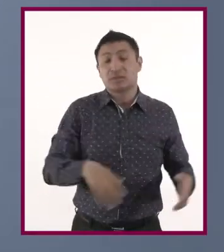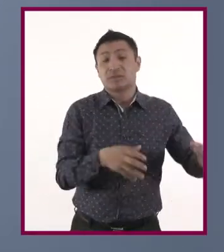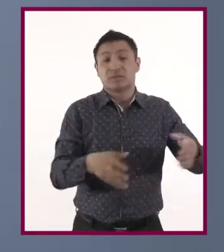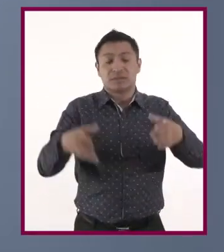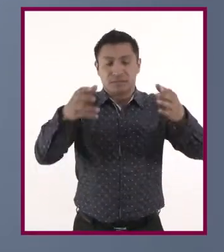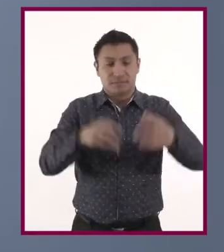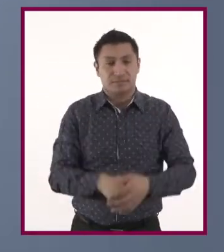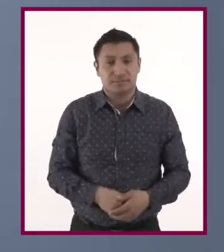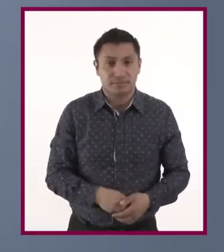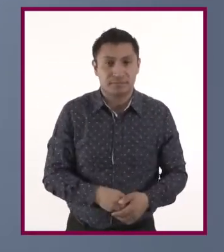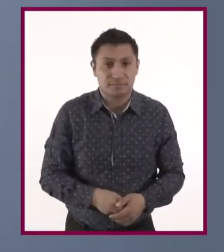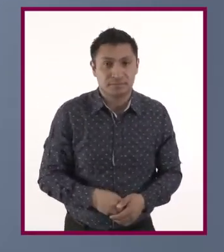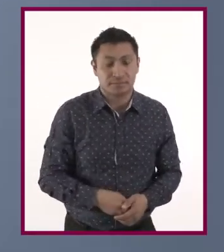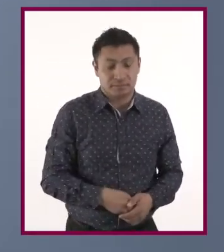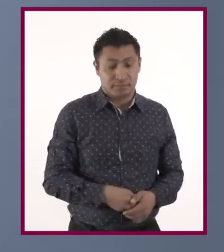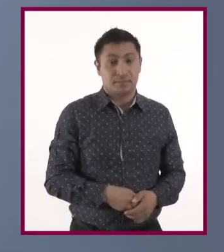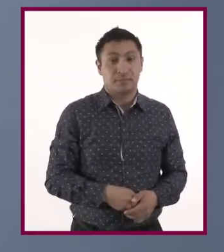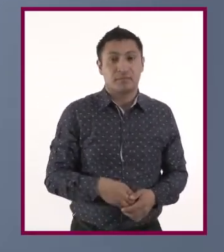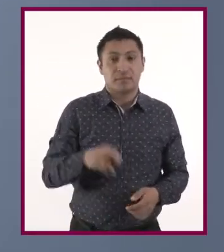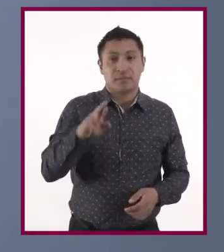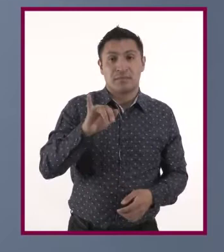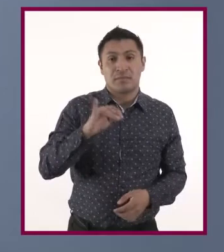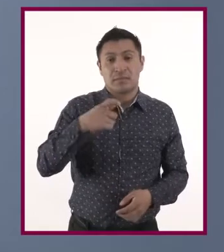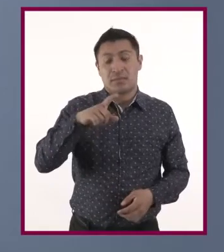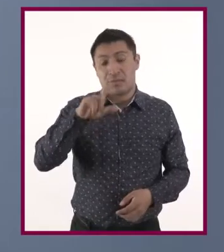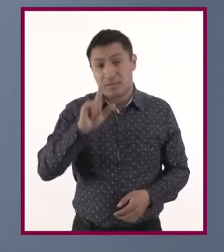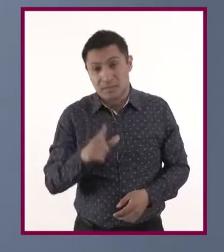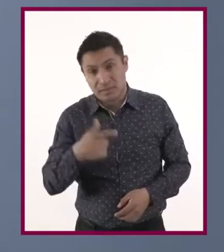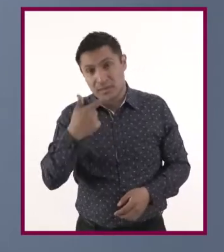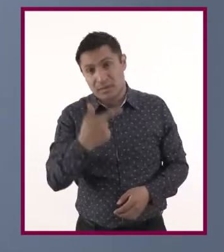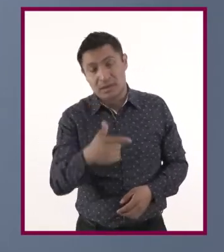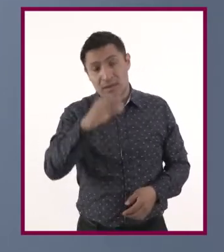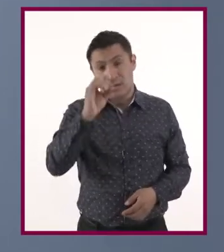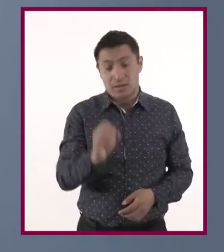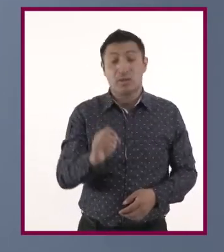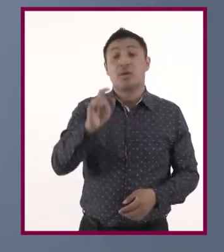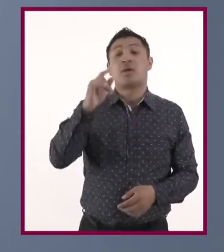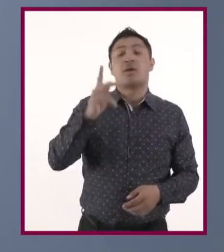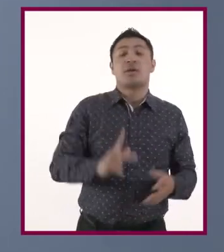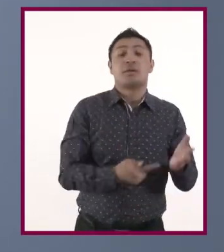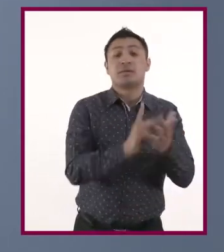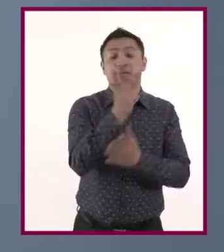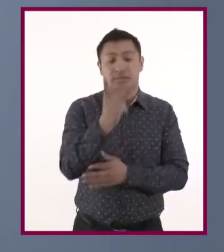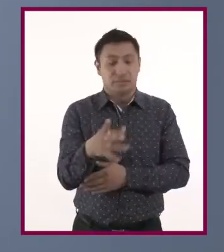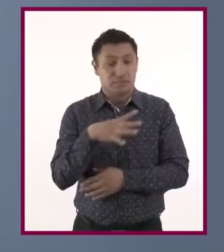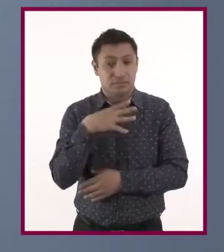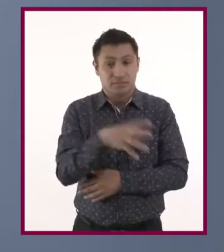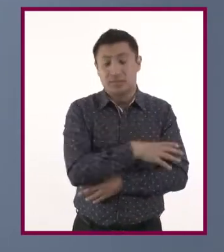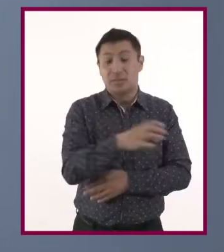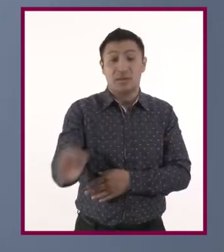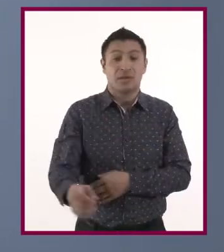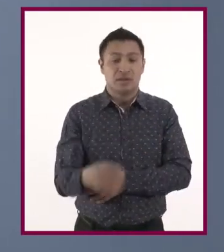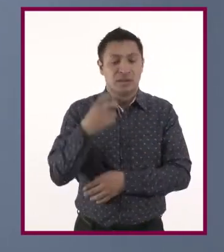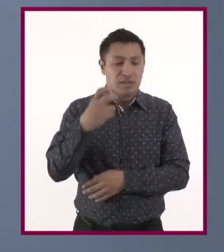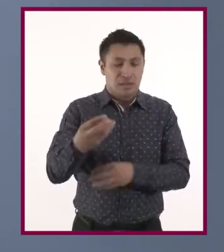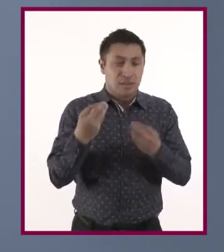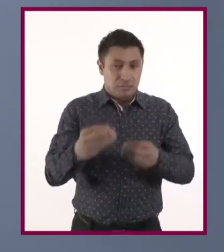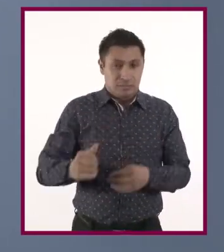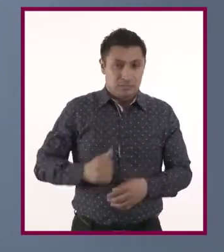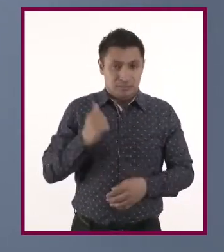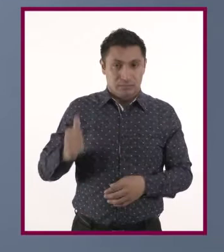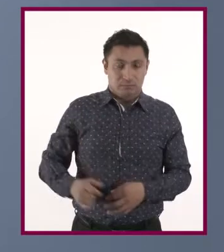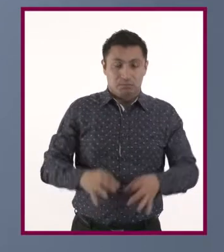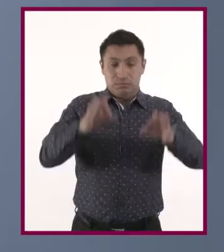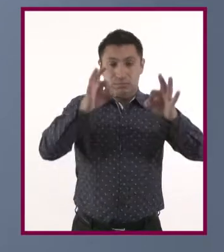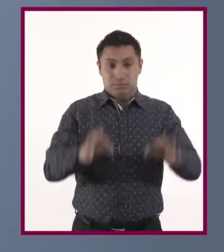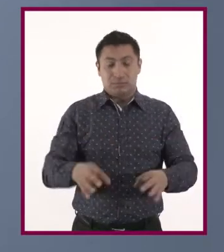carreteras. Riego de plantas. En la agricultura ya se usan sistemas programados para obtener un aprovechamiento